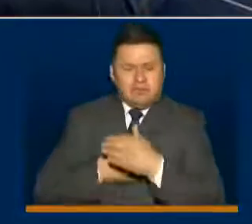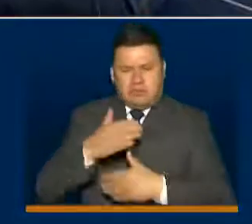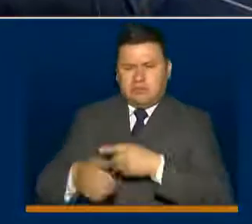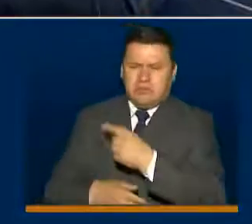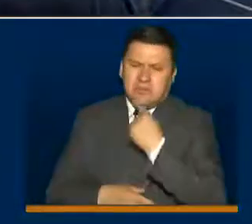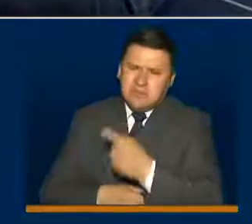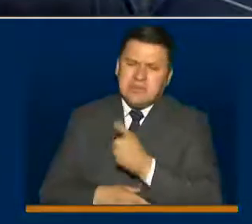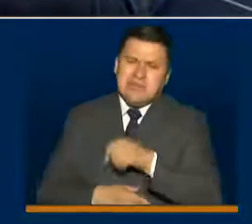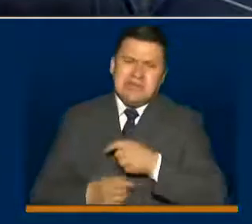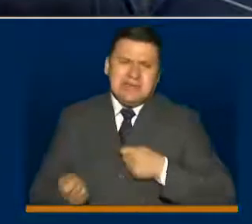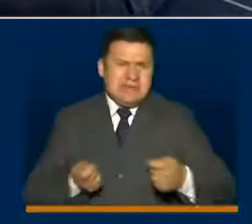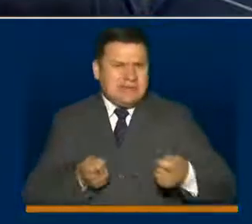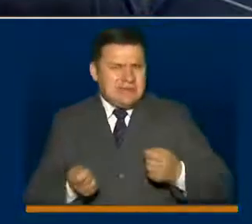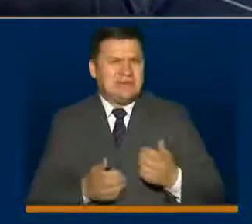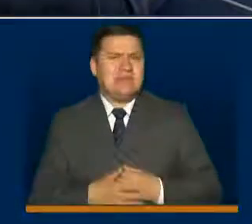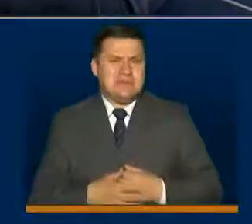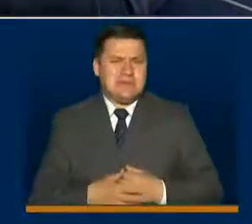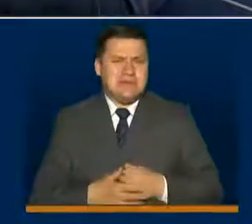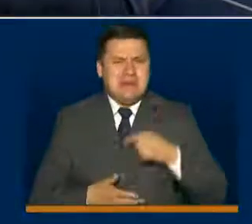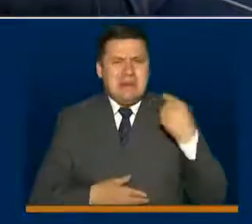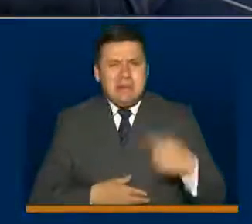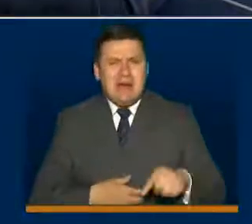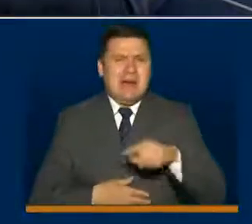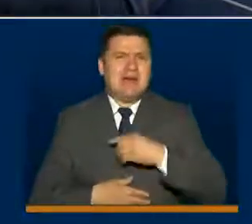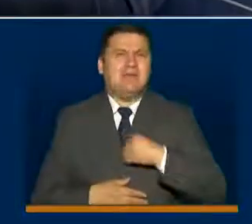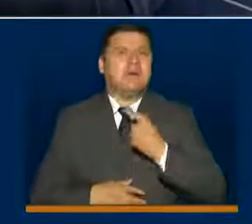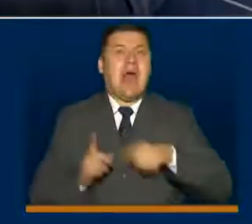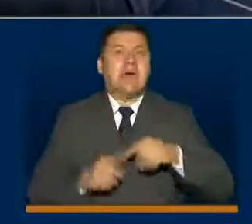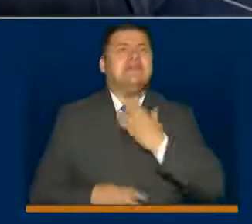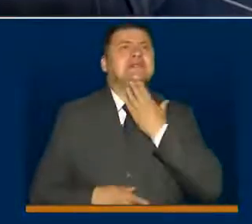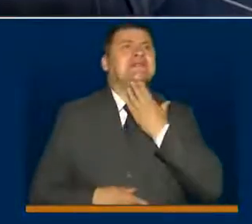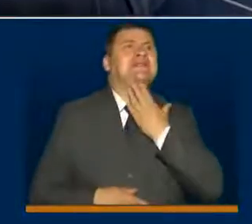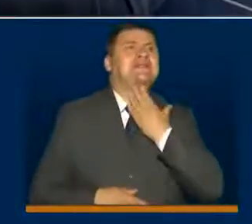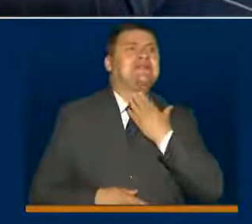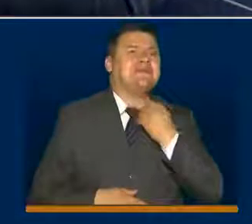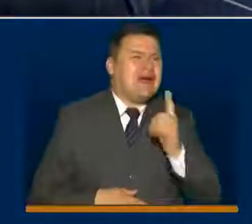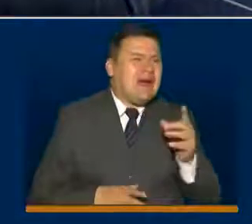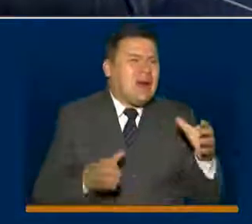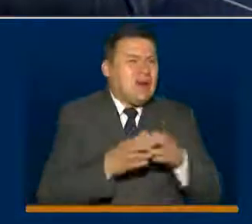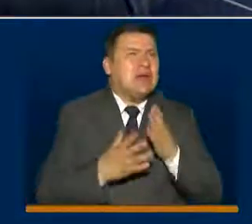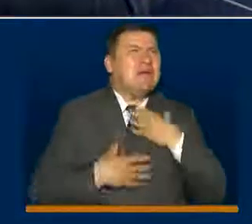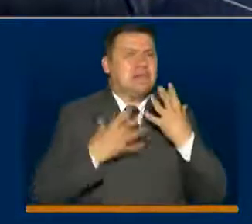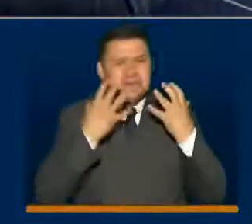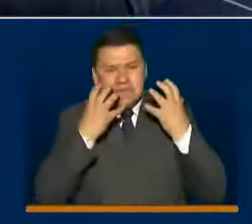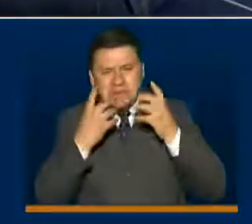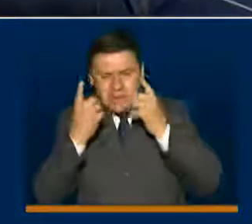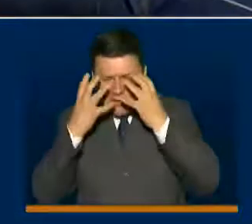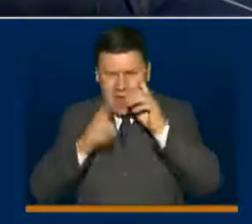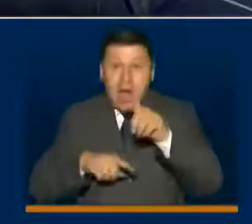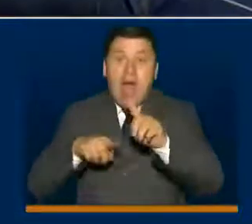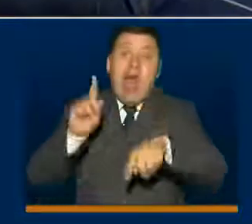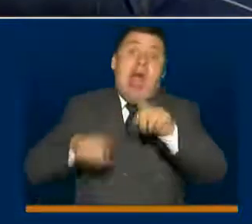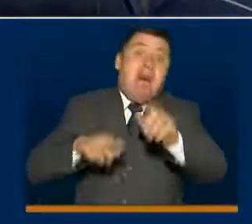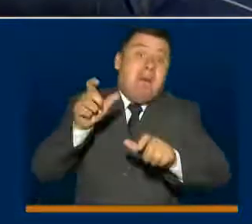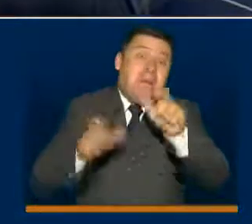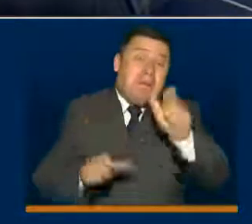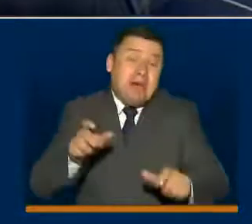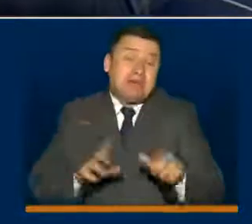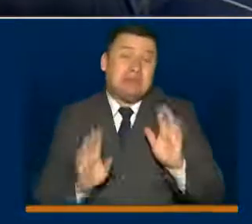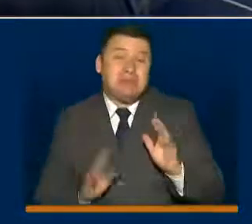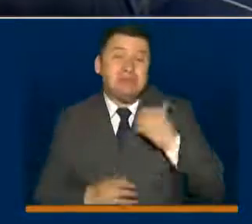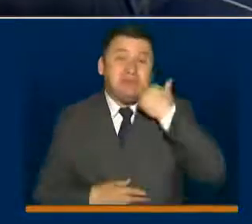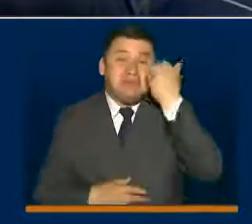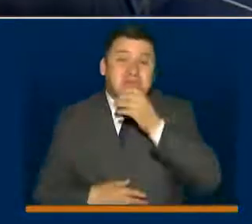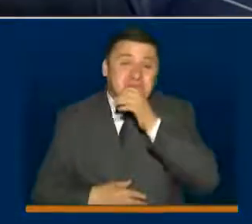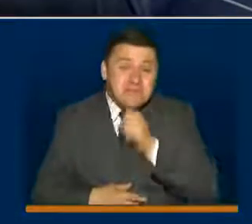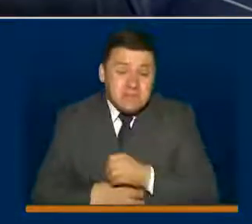donde usted ha tenido que lidiar con casos de ansiedad, de depresión, inclusive de personas,